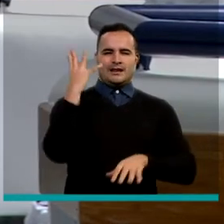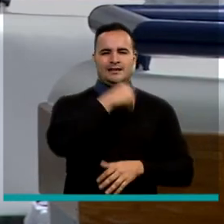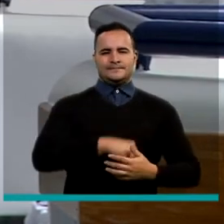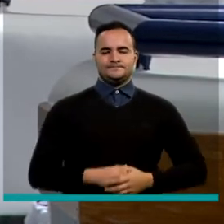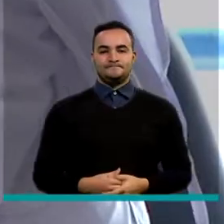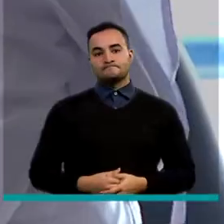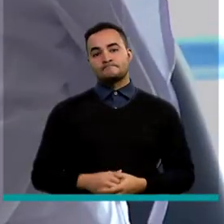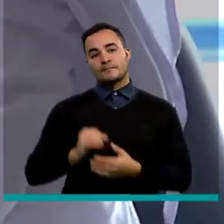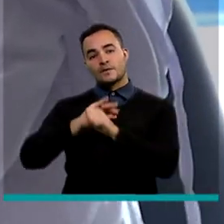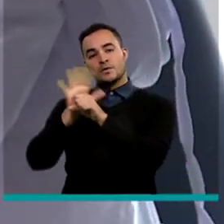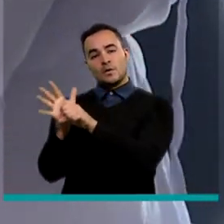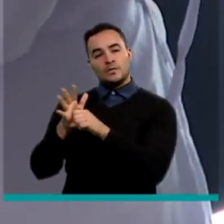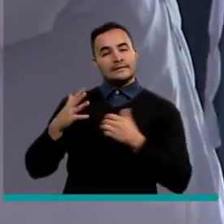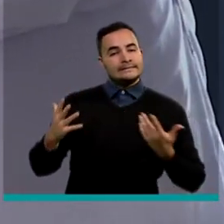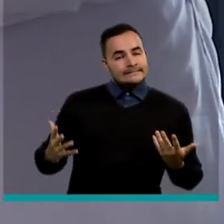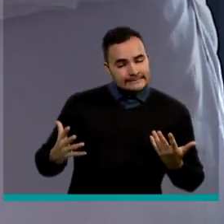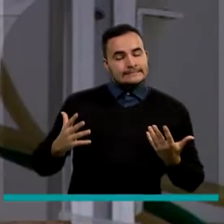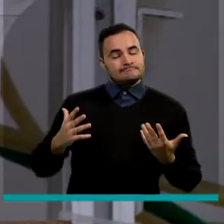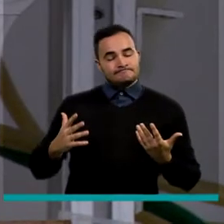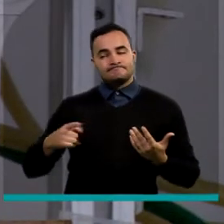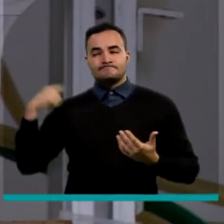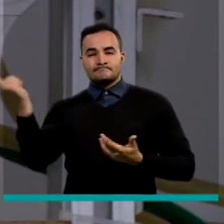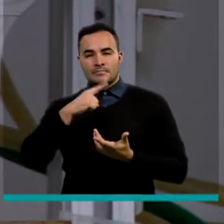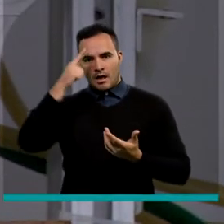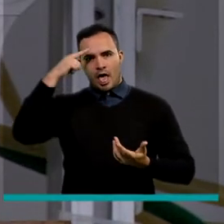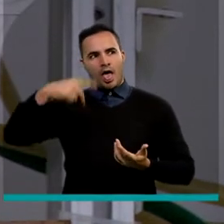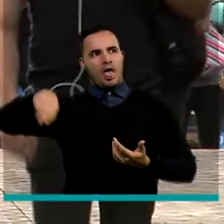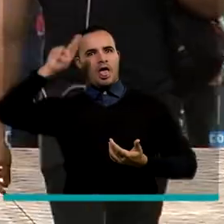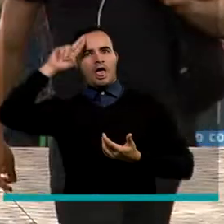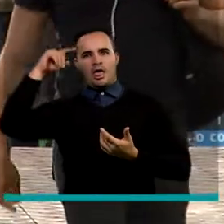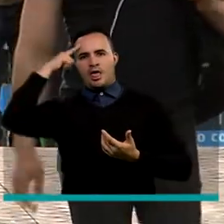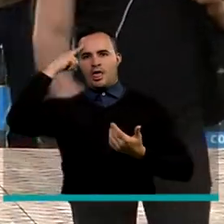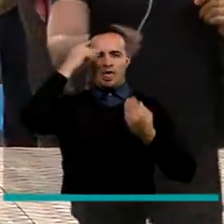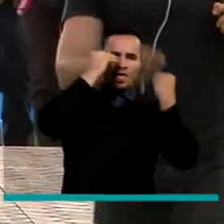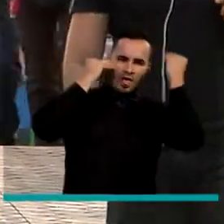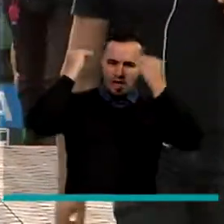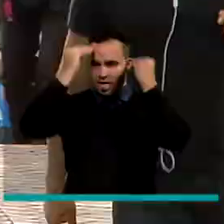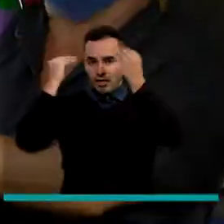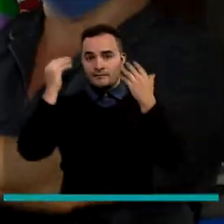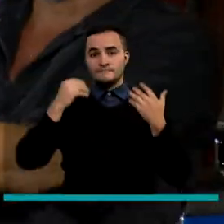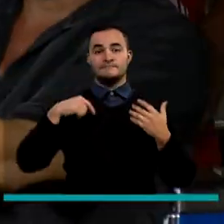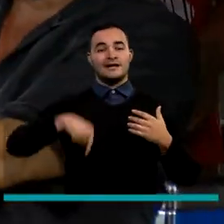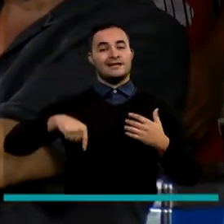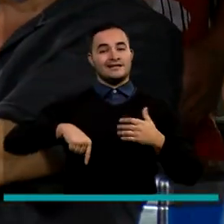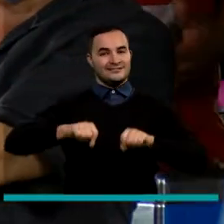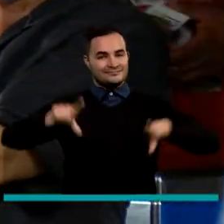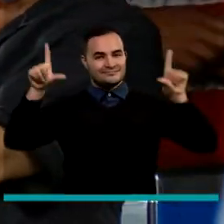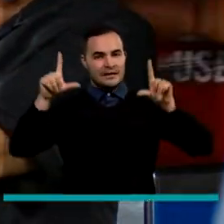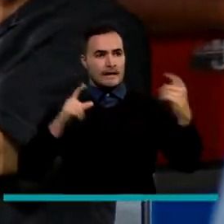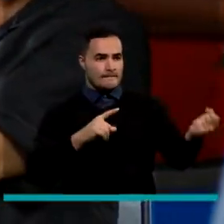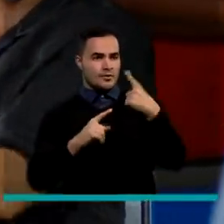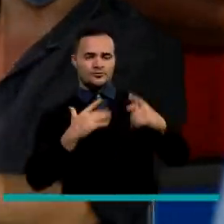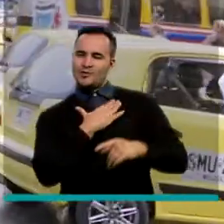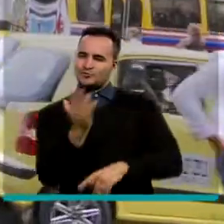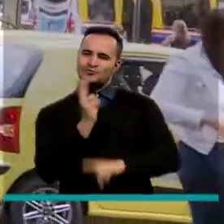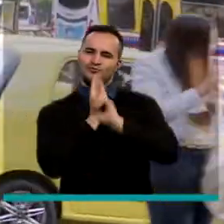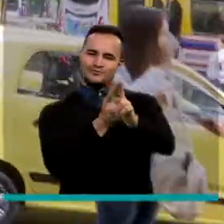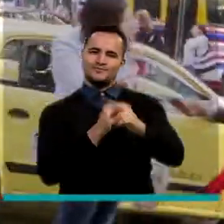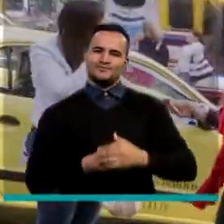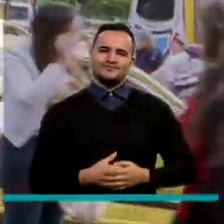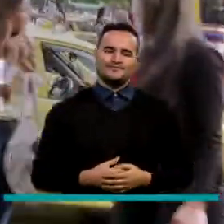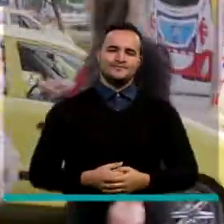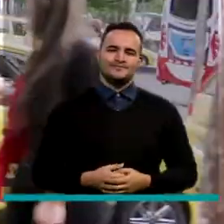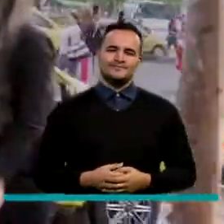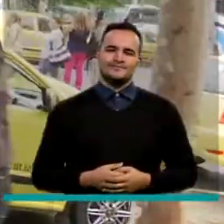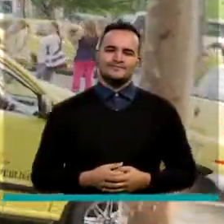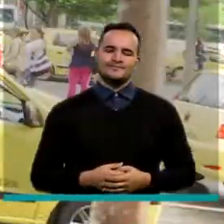La COVID-19 ha generado un sinfín de mitos y dudas en los ciudadanos que en Medellín Conecta TV ayudaremos a resolver.